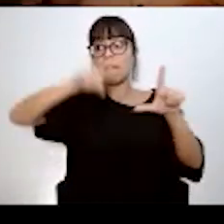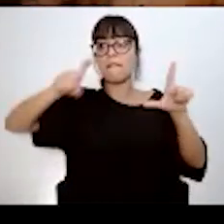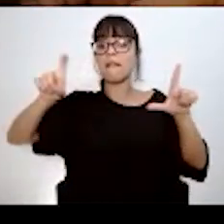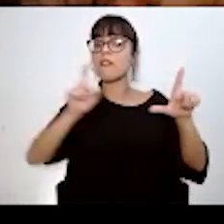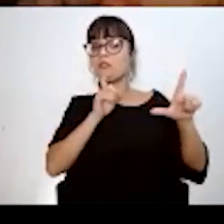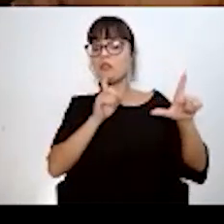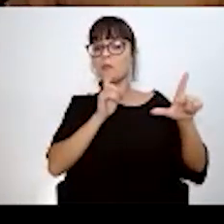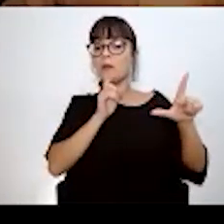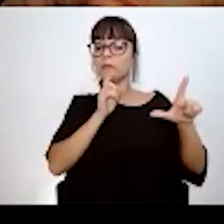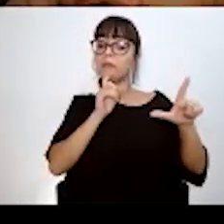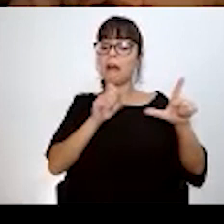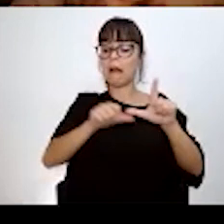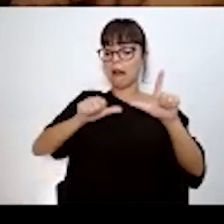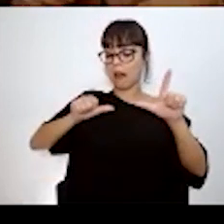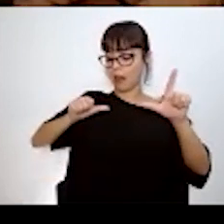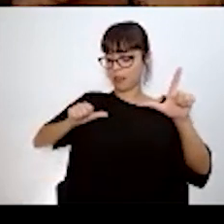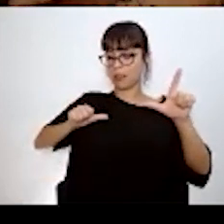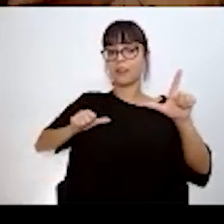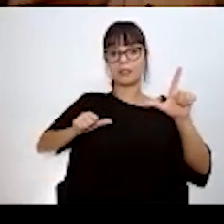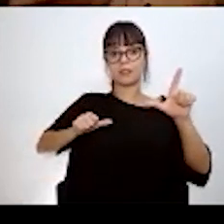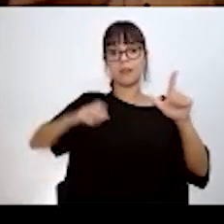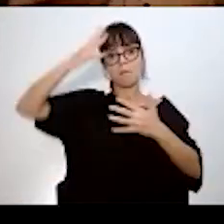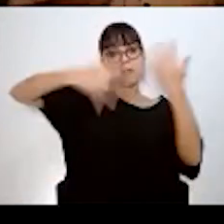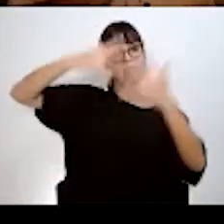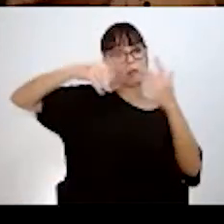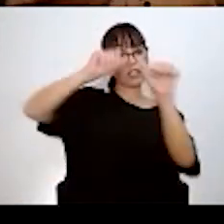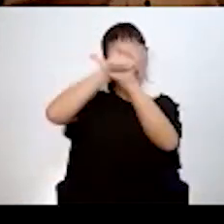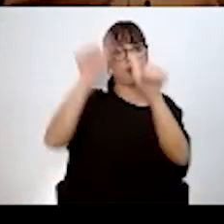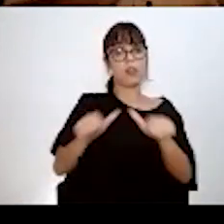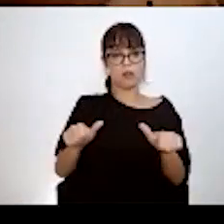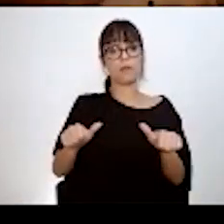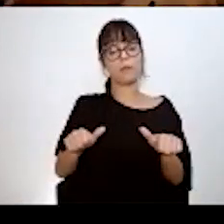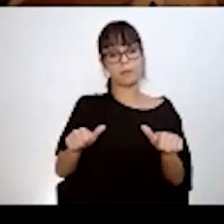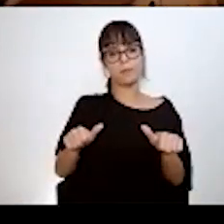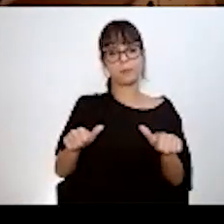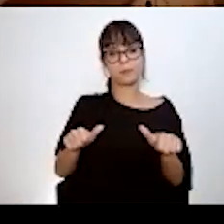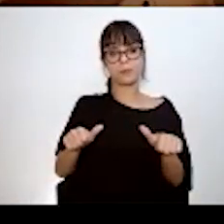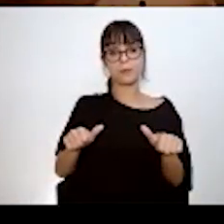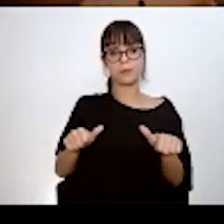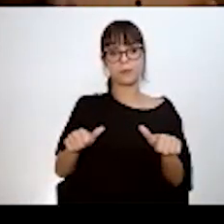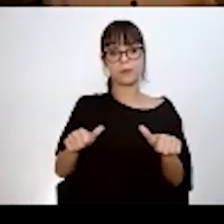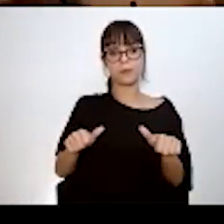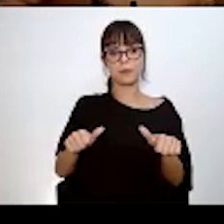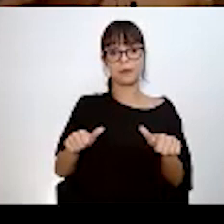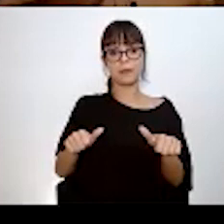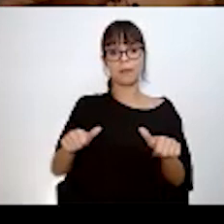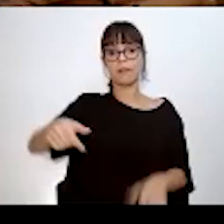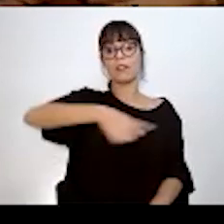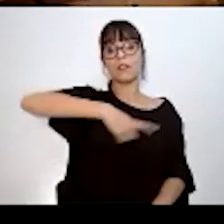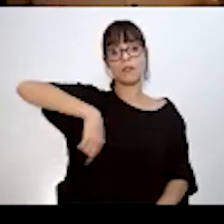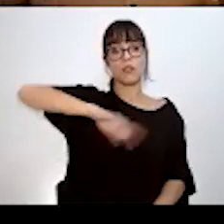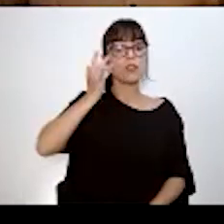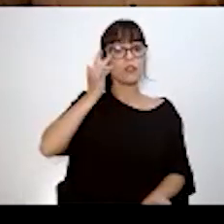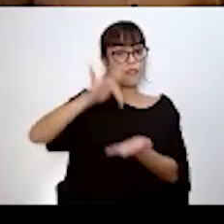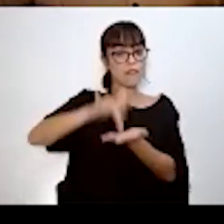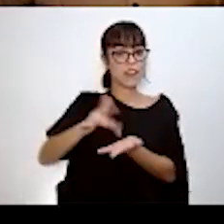hace una estimación, una aproximación, que es cómo se comportarían las fechas que nosotros tenemos a lo largo